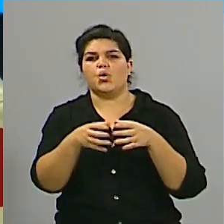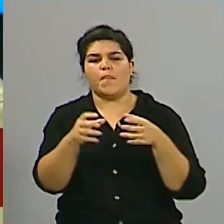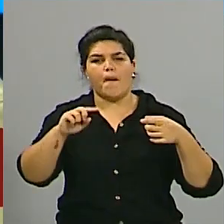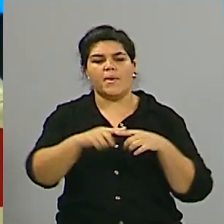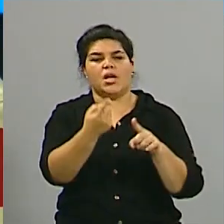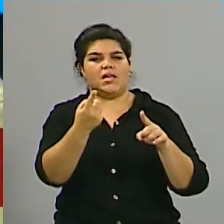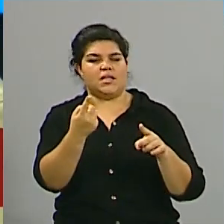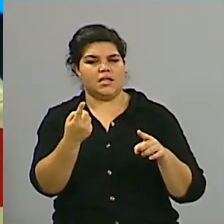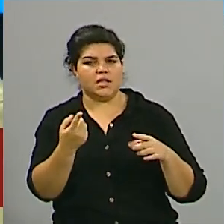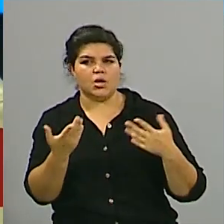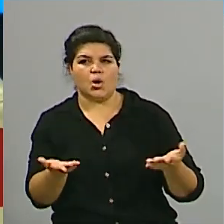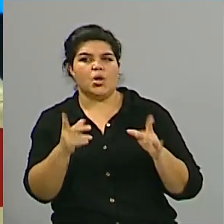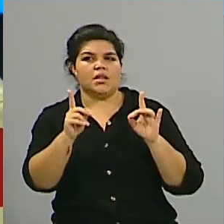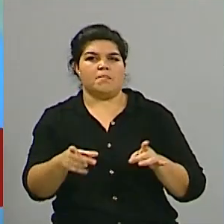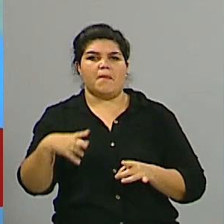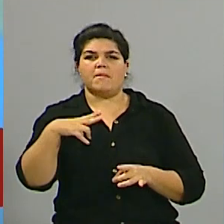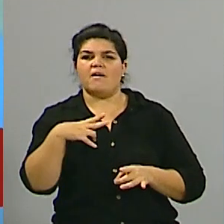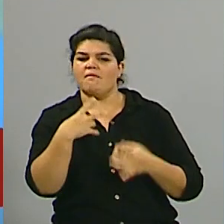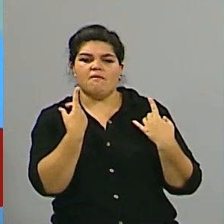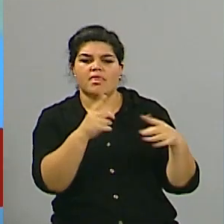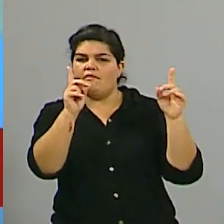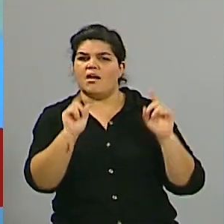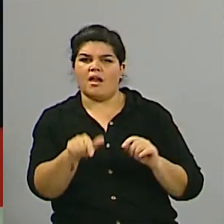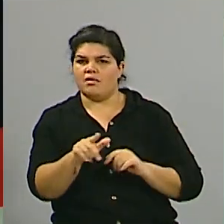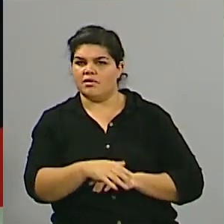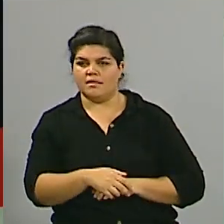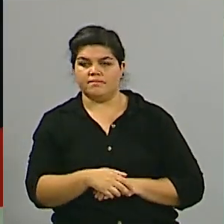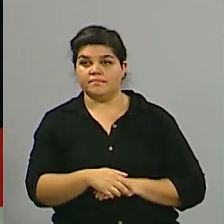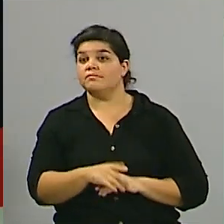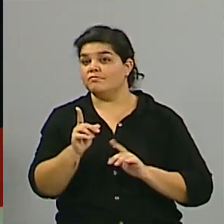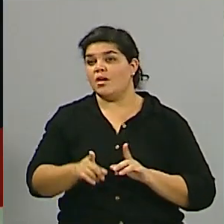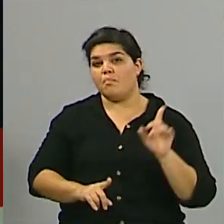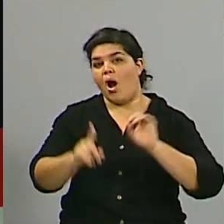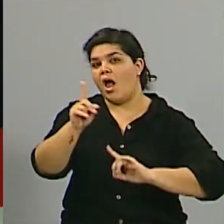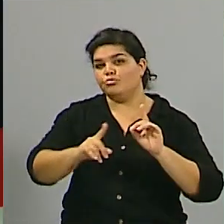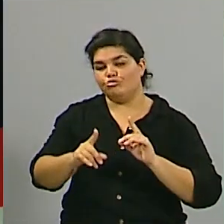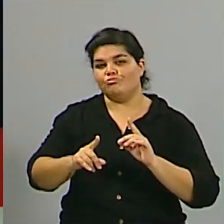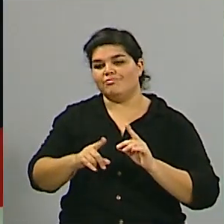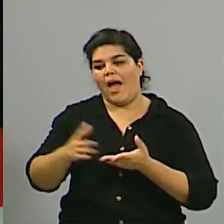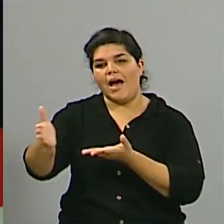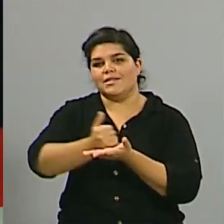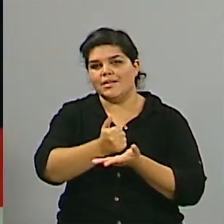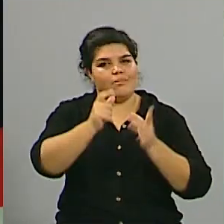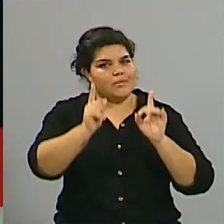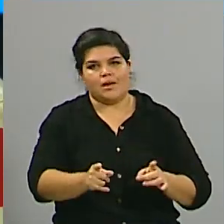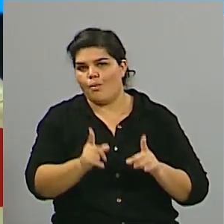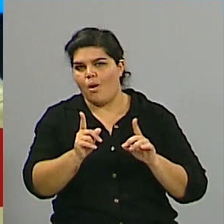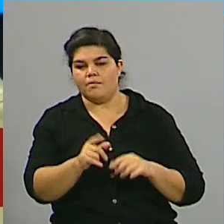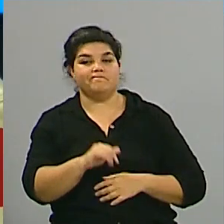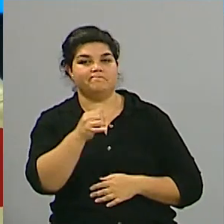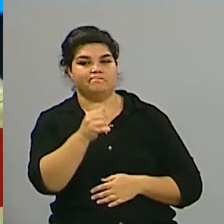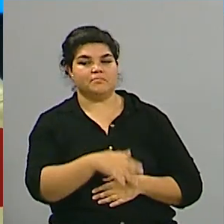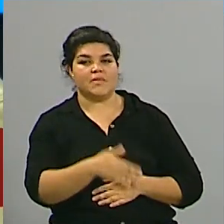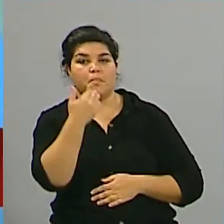o tal vez incluso en el ámbito periodístico. Igual hay que decir que es una construcción que algunos compran, lamentablemente. Por supuesto. ¿No? Carlos, muchísimas gracias. No, por